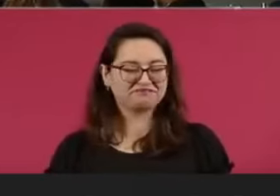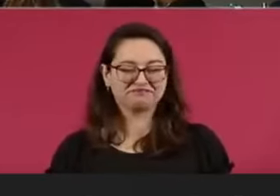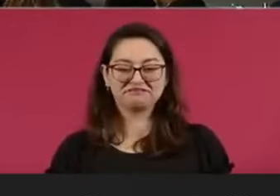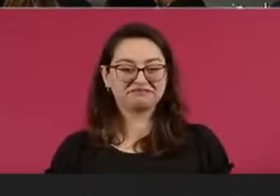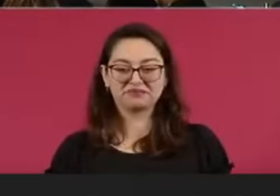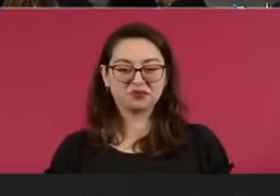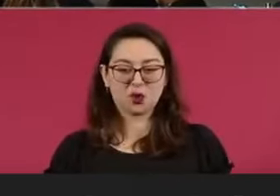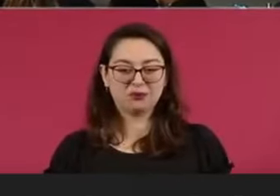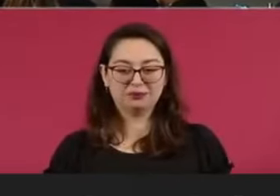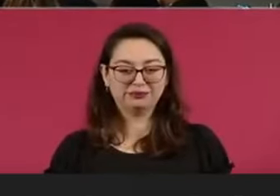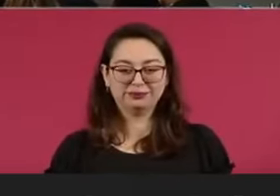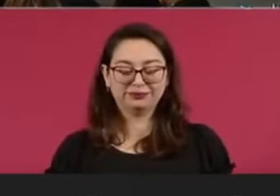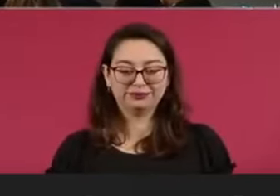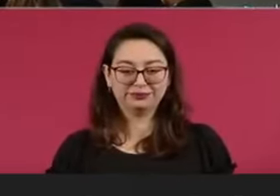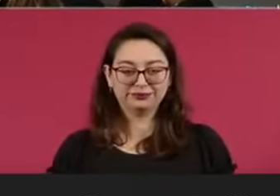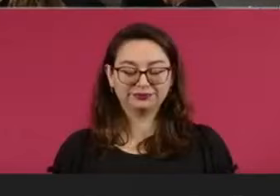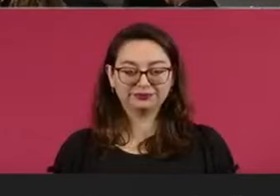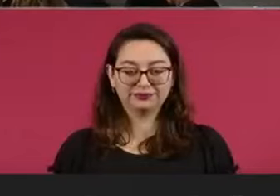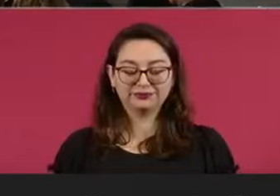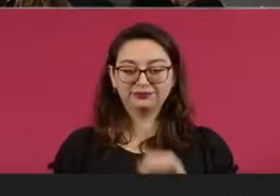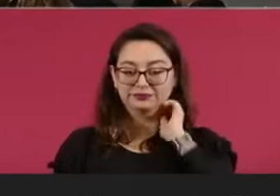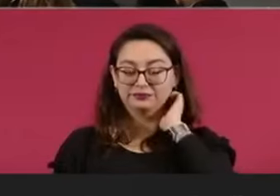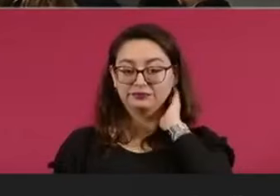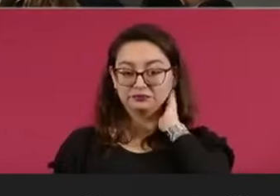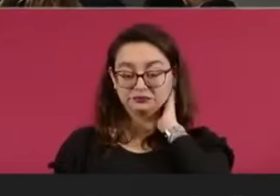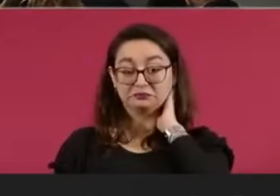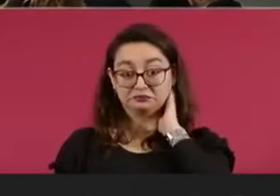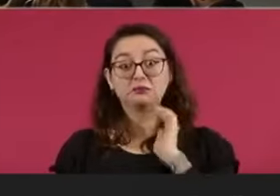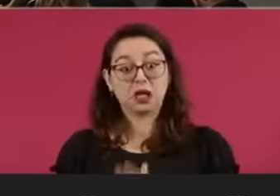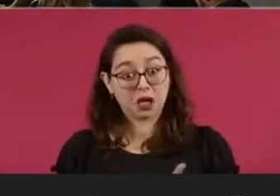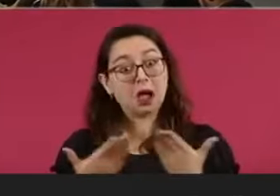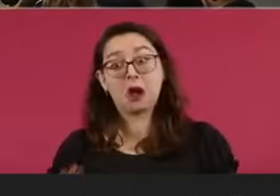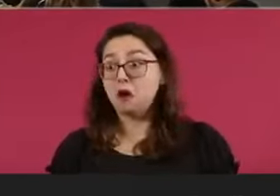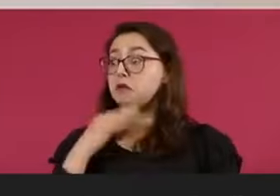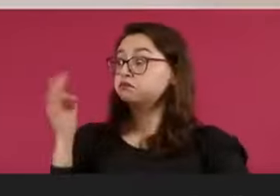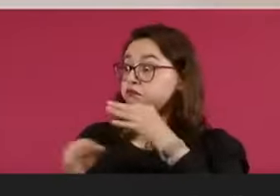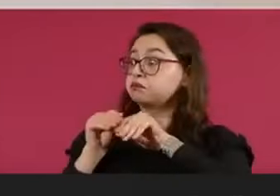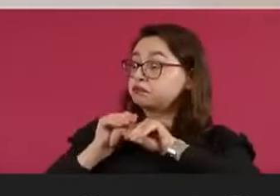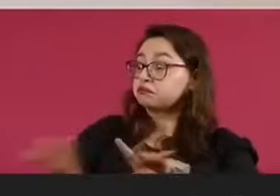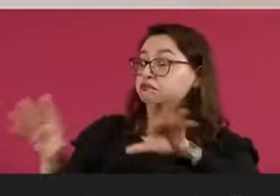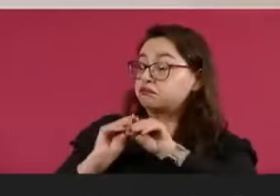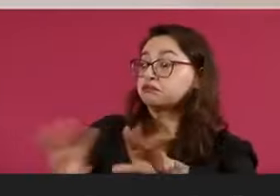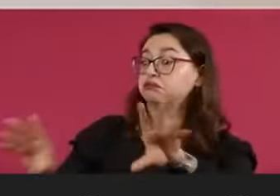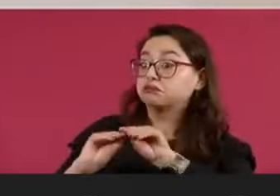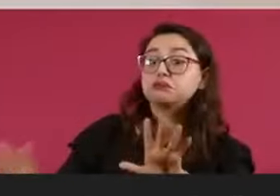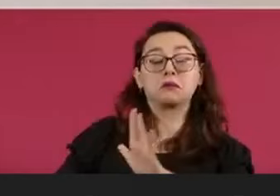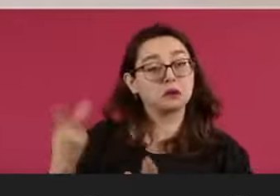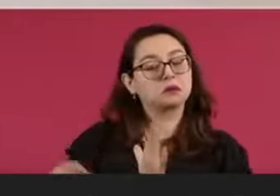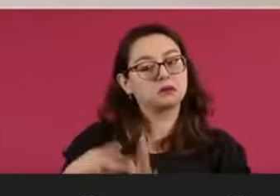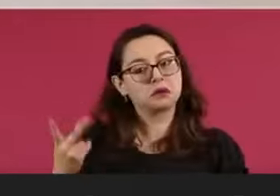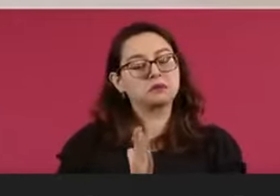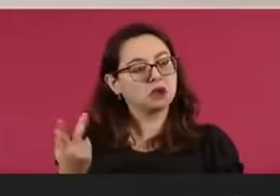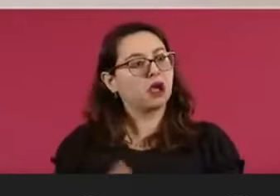Ahora es que se ejerce a plenitud la libertad, muy contrario de lo que se sostiene de